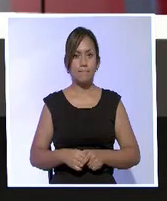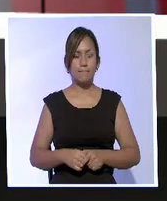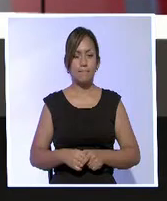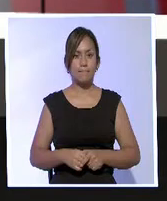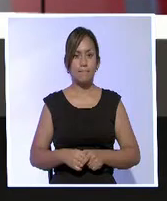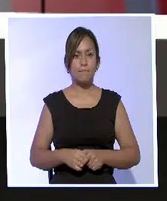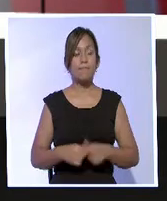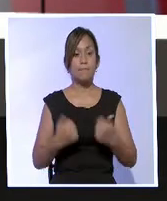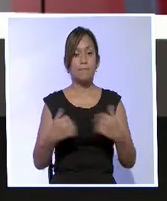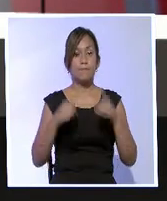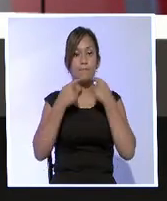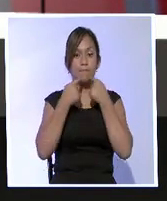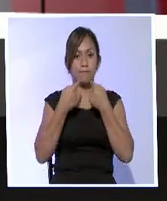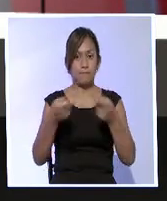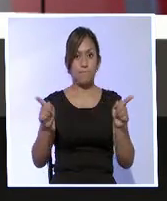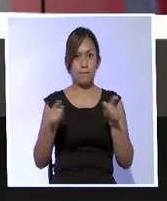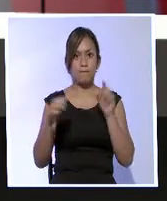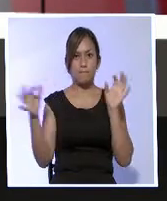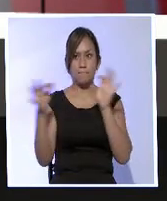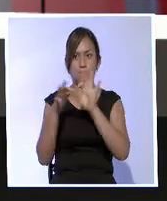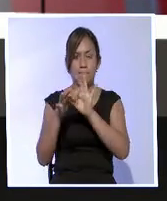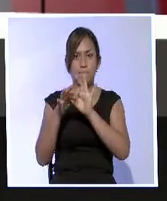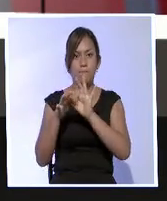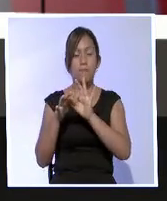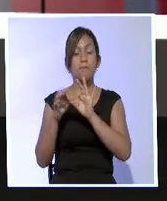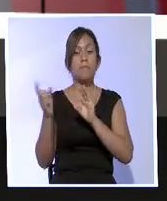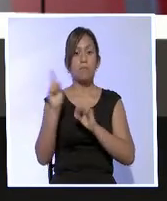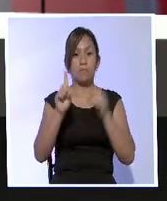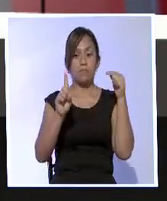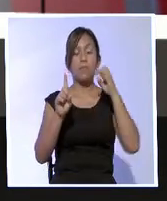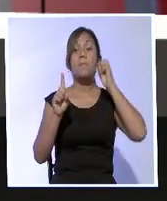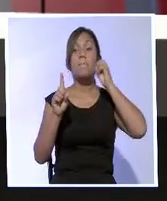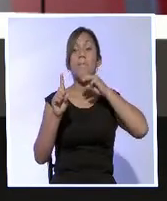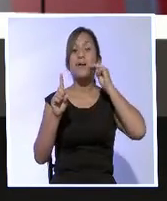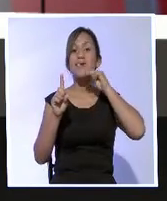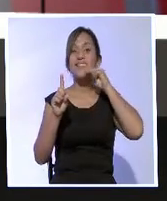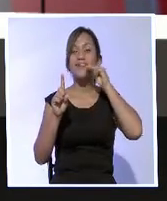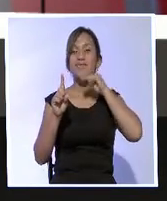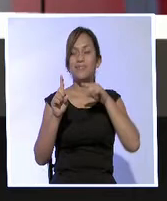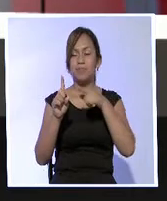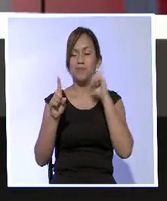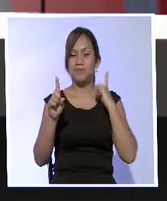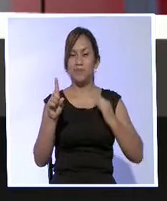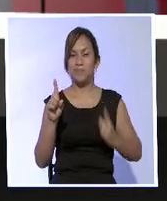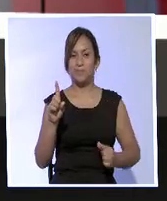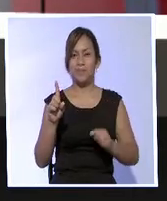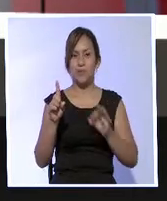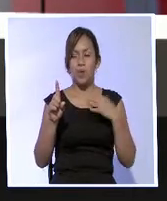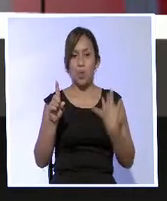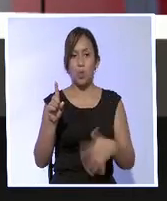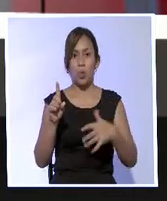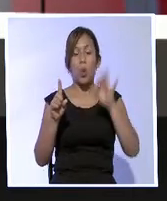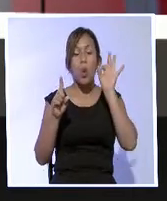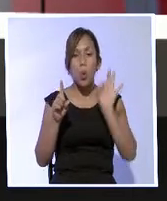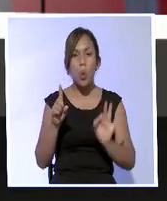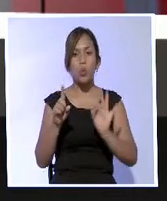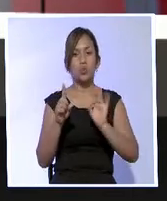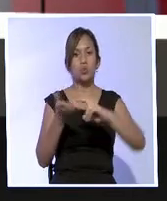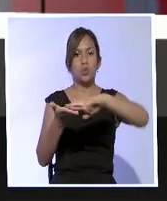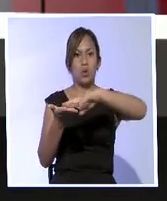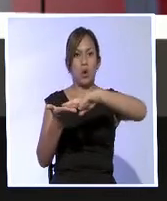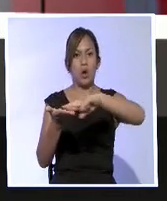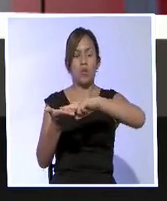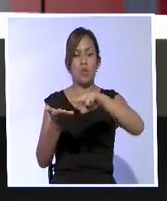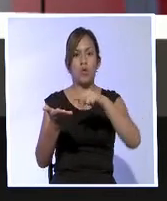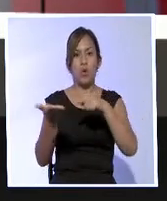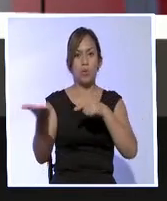y tal como lo anunciamos amigos vamos a enlazar nos con nuestra compañera mariela logroño quien nos tiene detalles a propósito de la reunión que